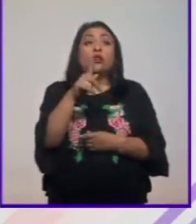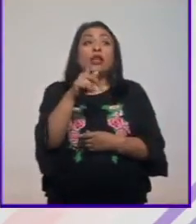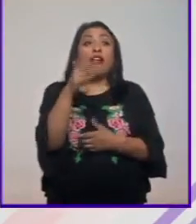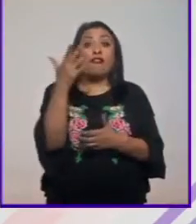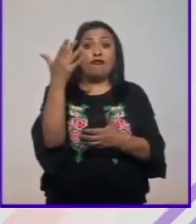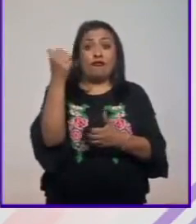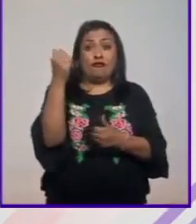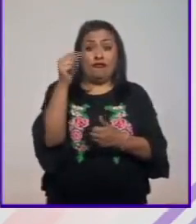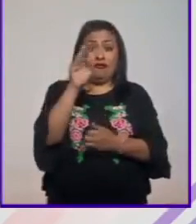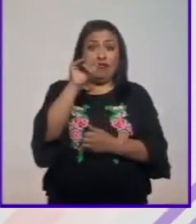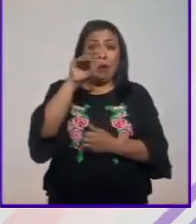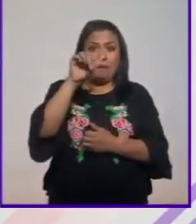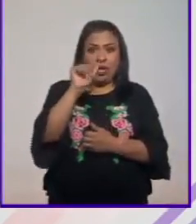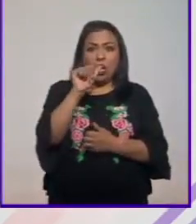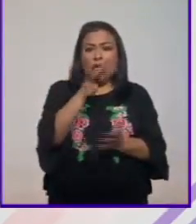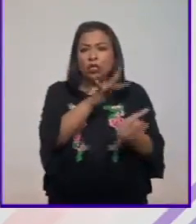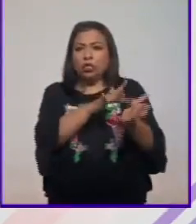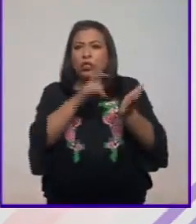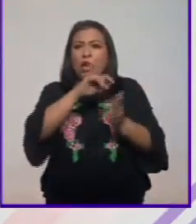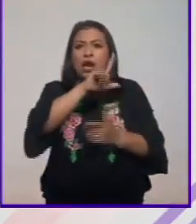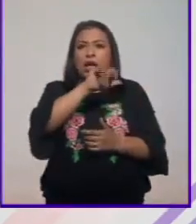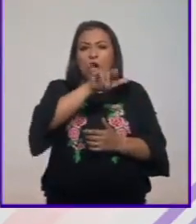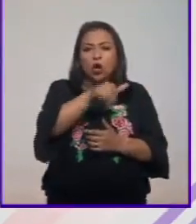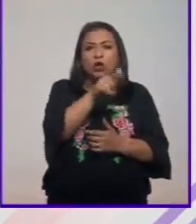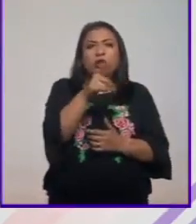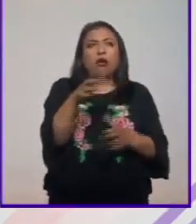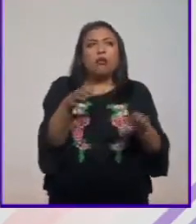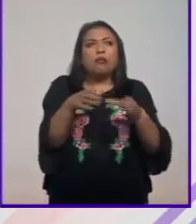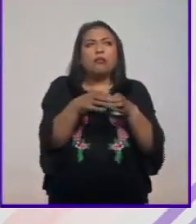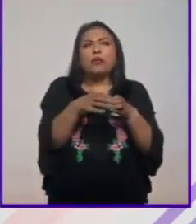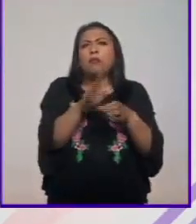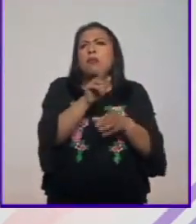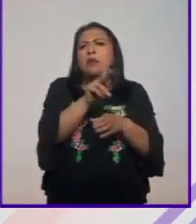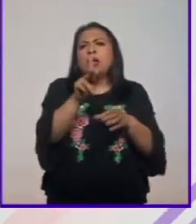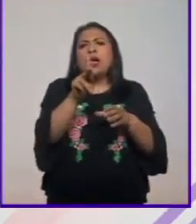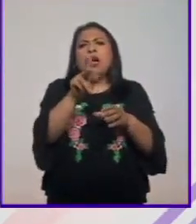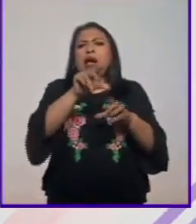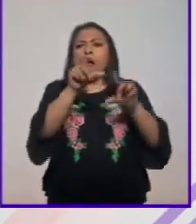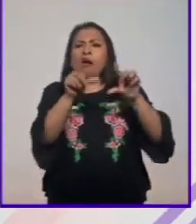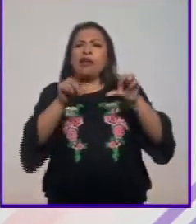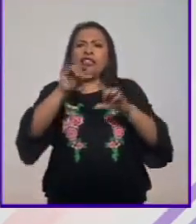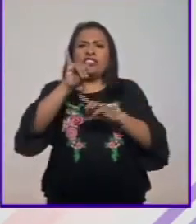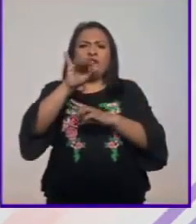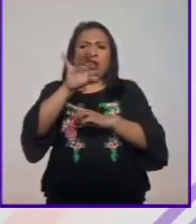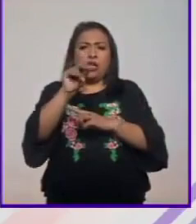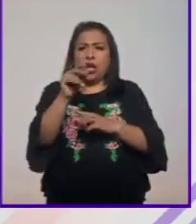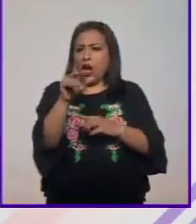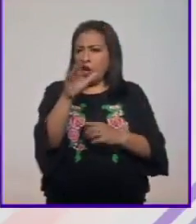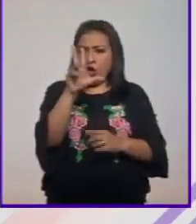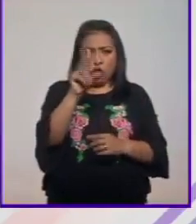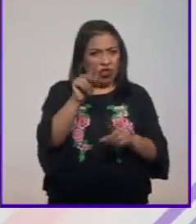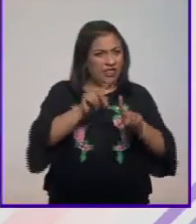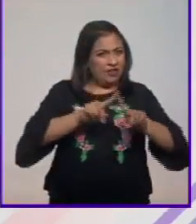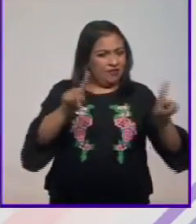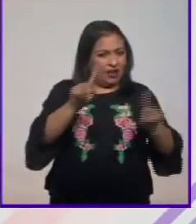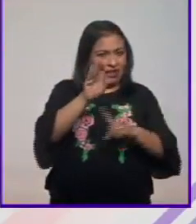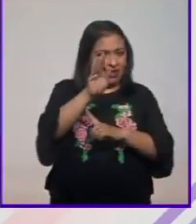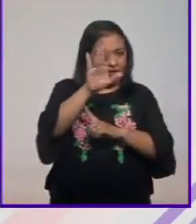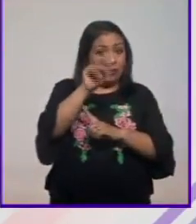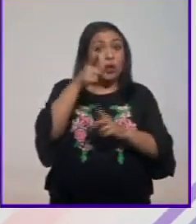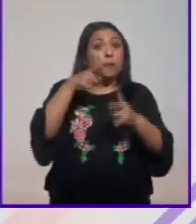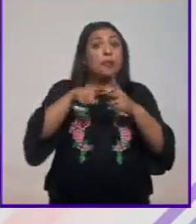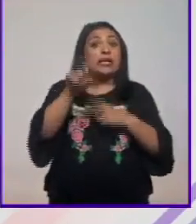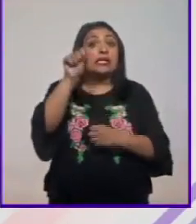jota. Y es el único género musical que es común a toda la península ibérica. O sea, no es el flamenco. El flamenco nació en el